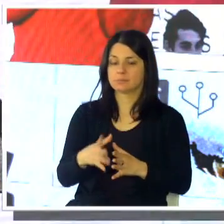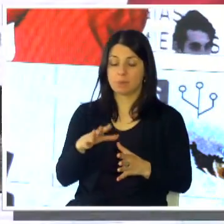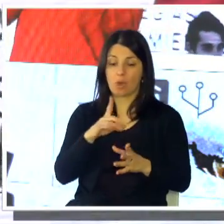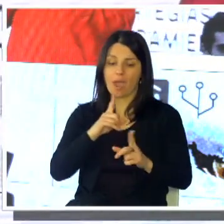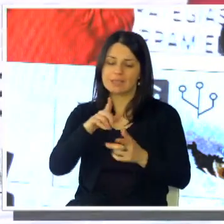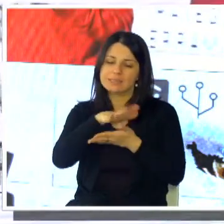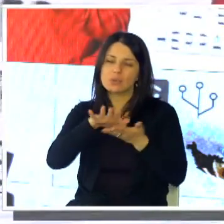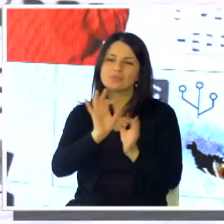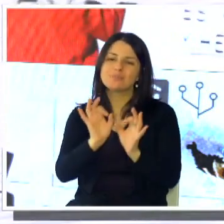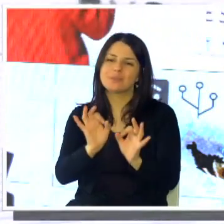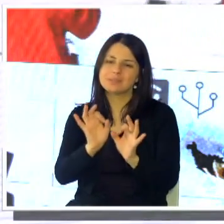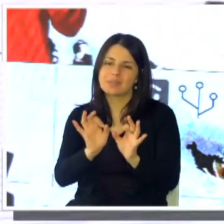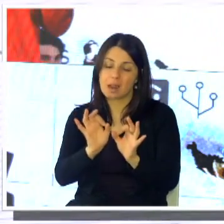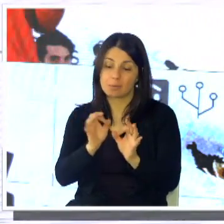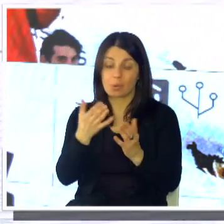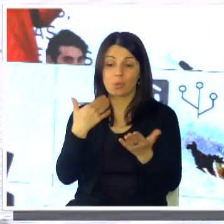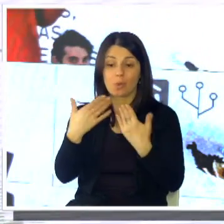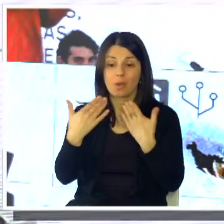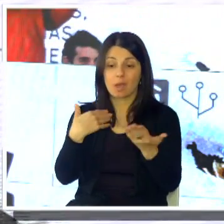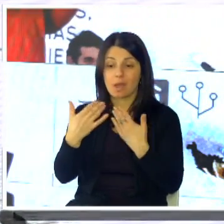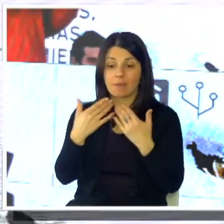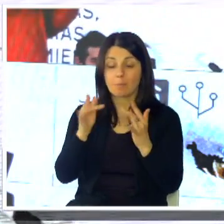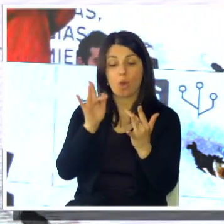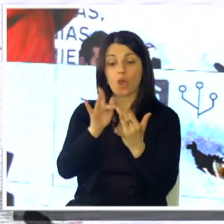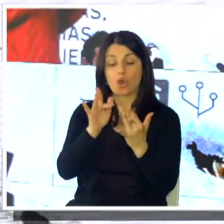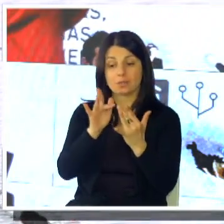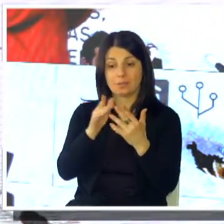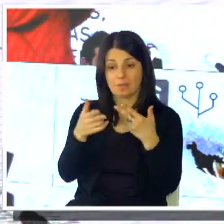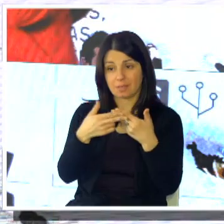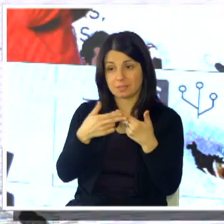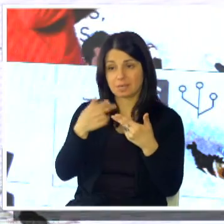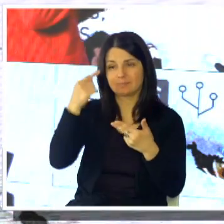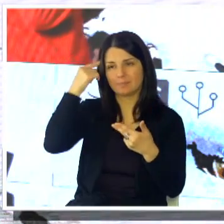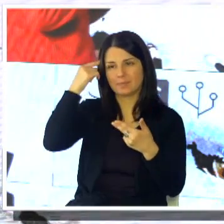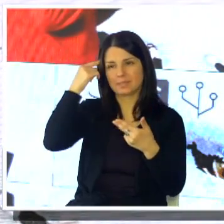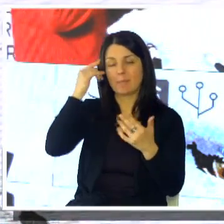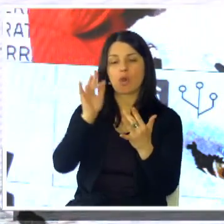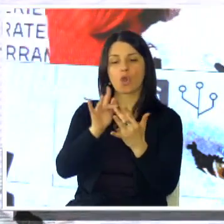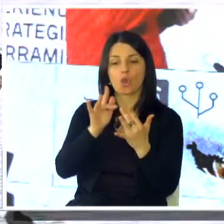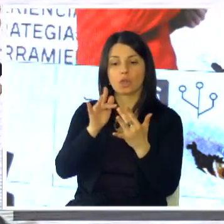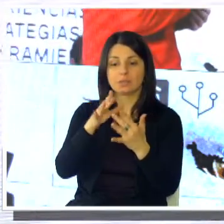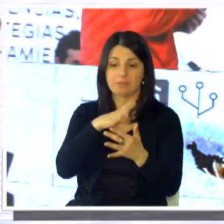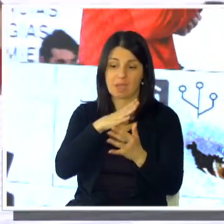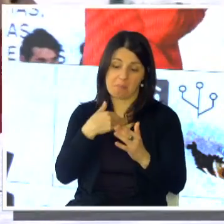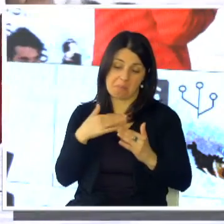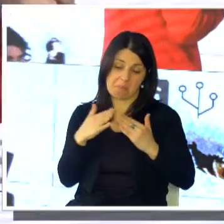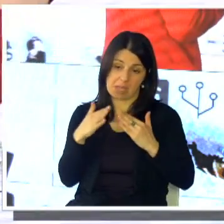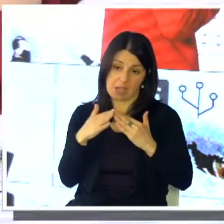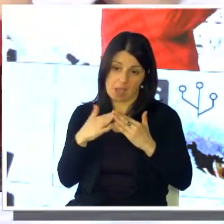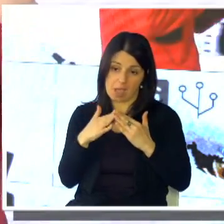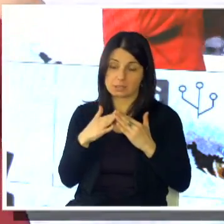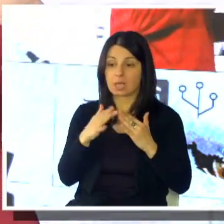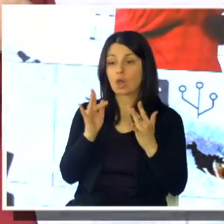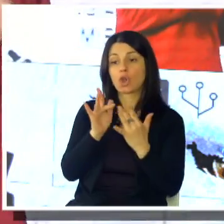casos particulares, porque cuando estamos hablando de conectividad pensamos, bueno, la conectividad que tenemos en nuestros hogares,